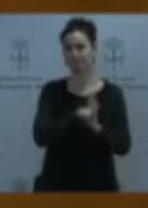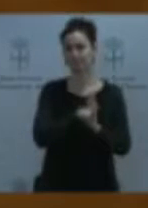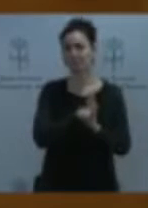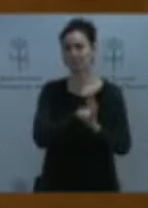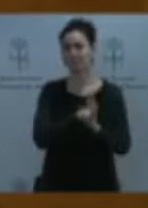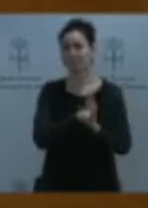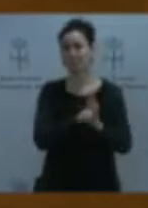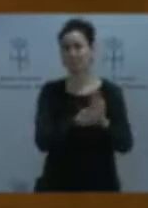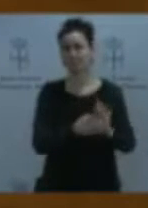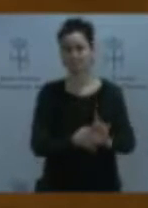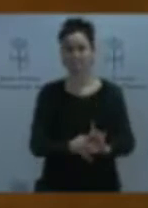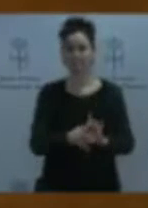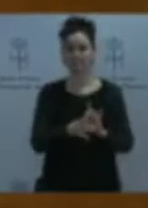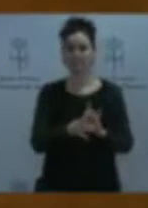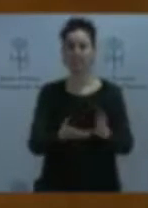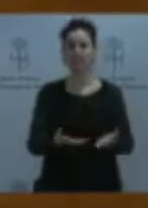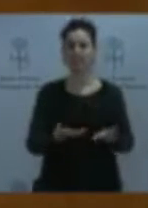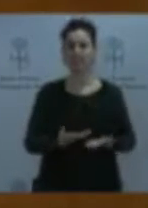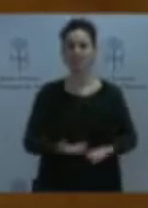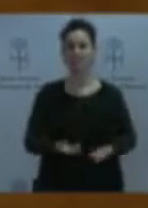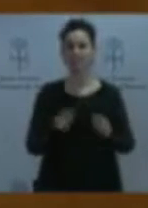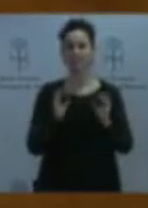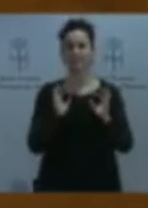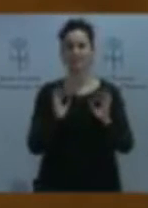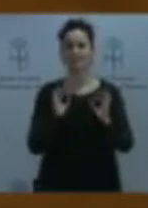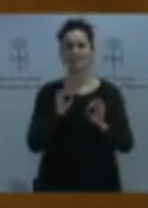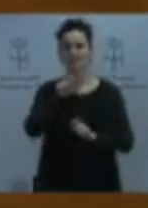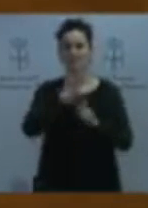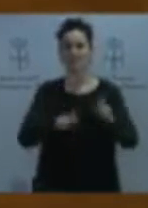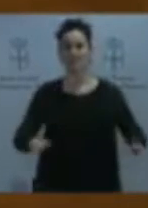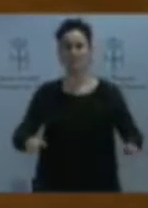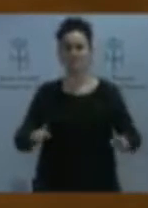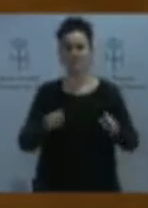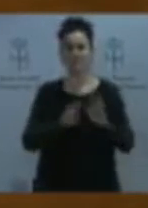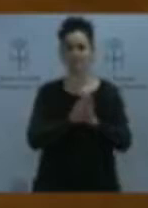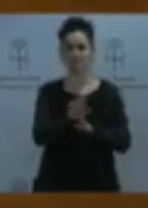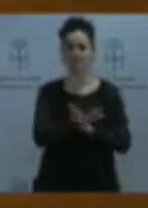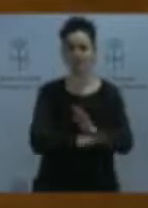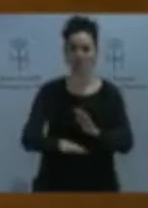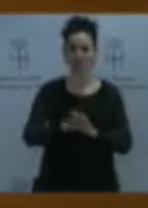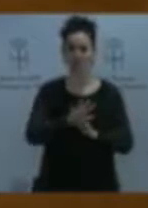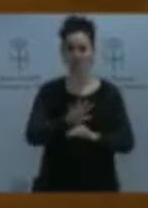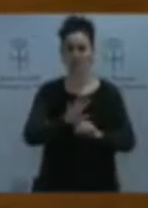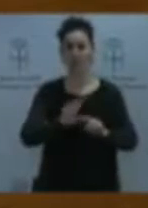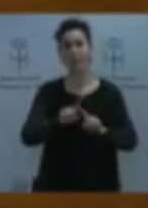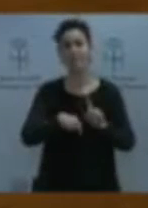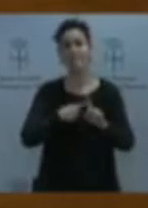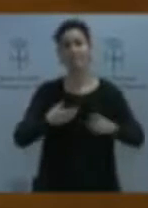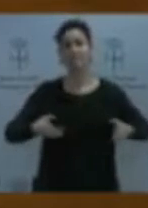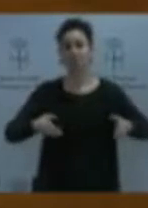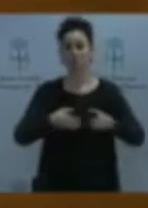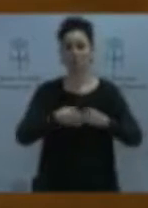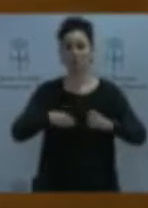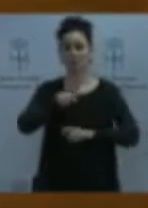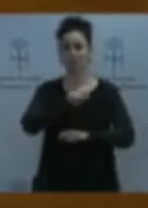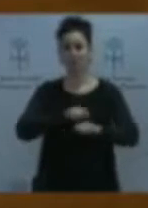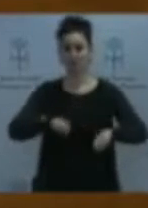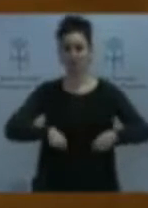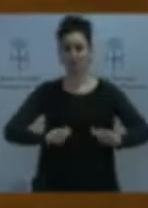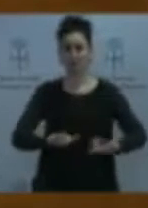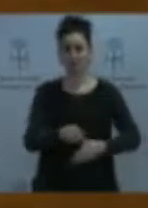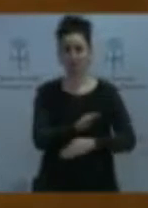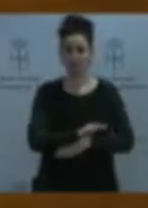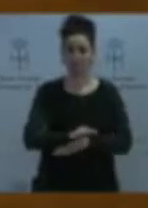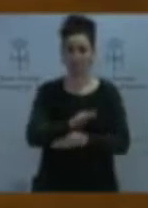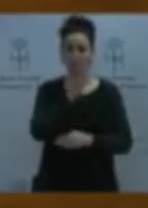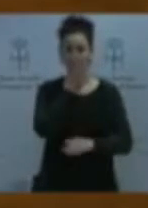vecinos de la zona y grupos ecologistas que desde ya hace más de una década se vienen oponiendo a la construcción de este